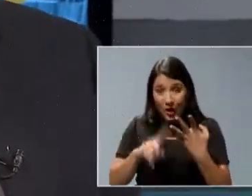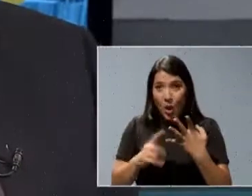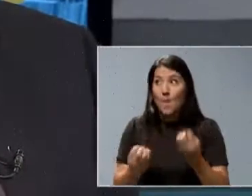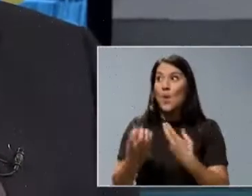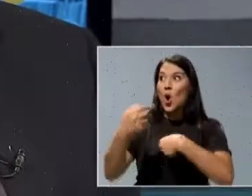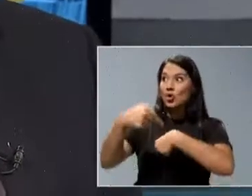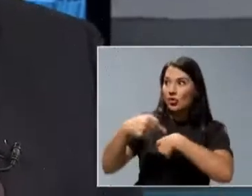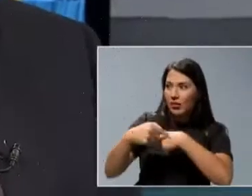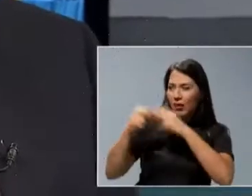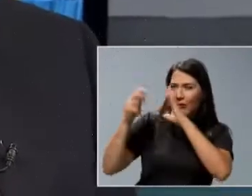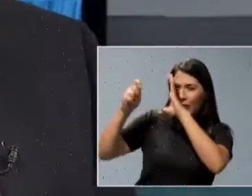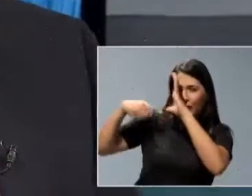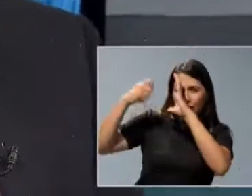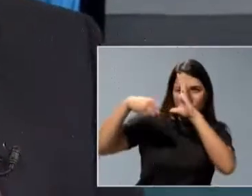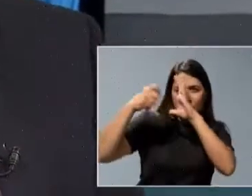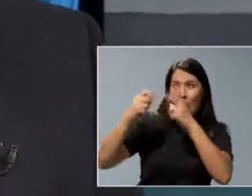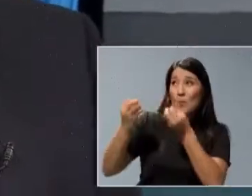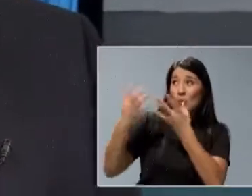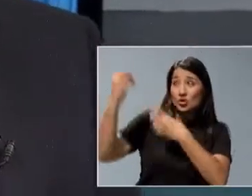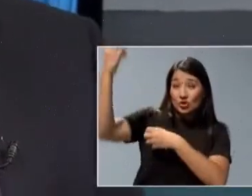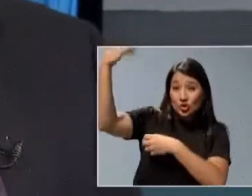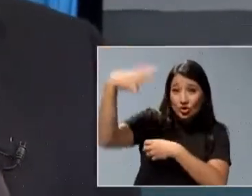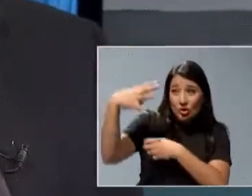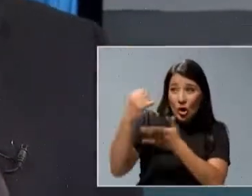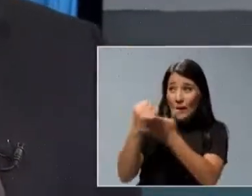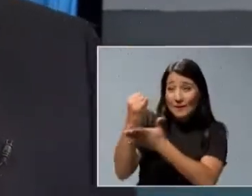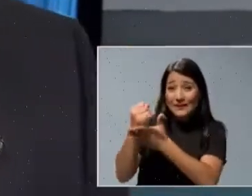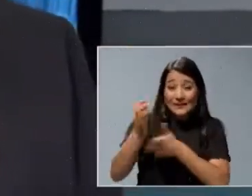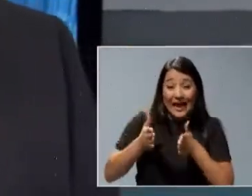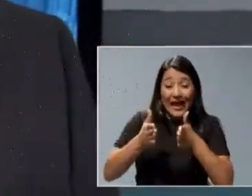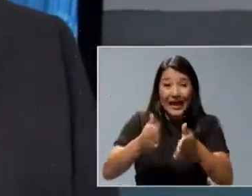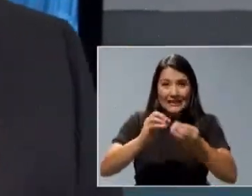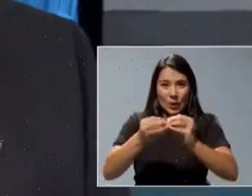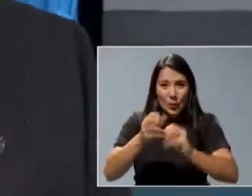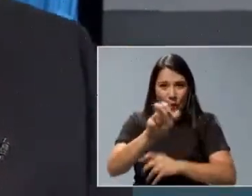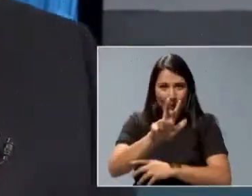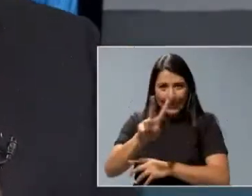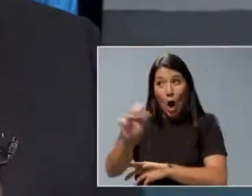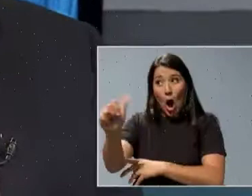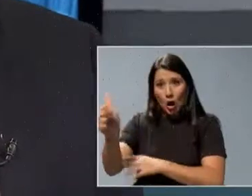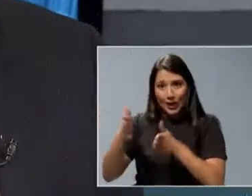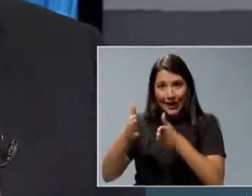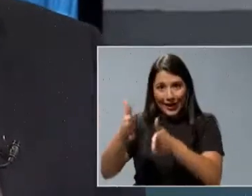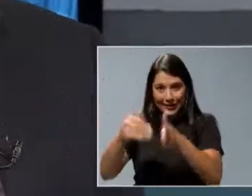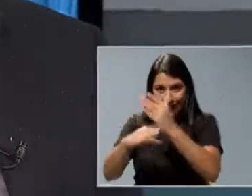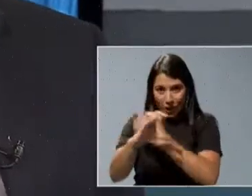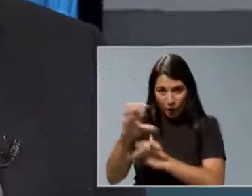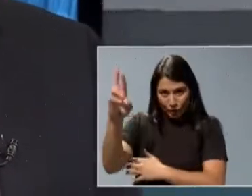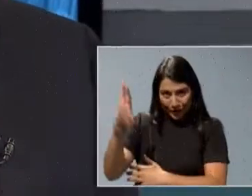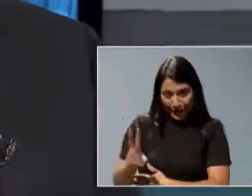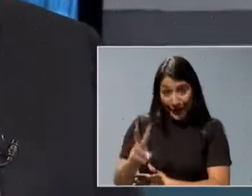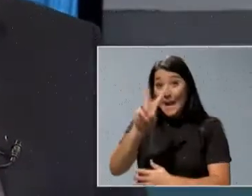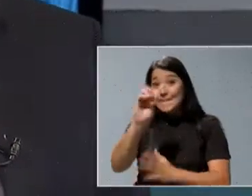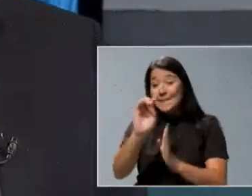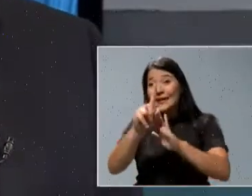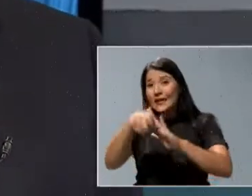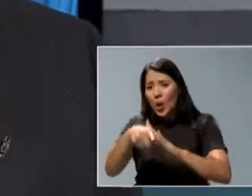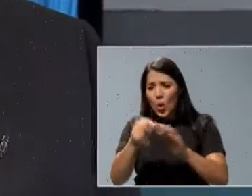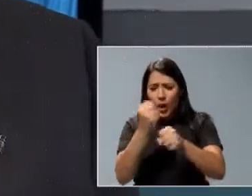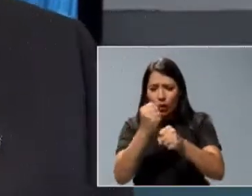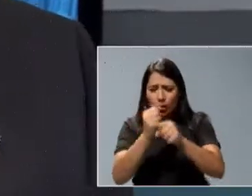cámara, mucho sol en la 32 y en otras carreteras del país, 20 horas de edición,